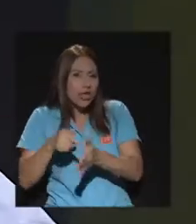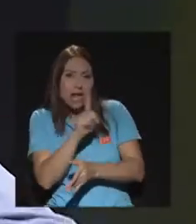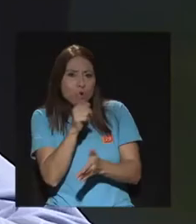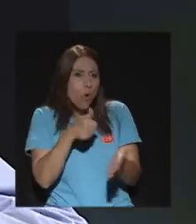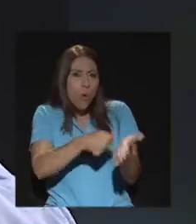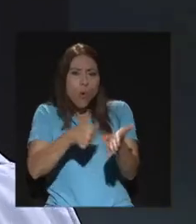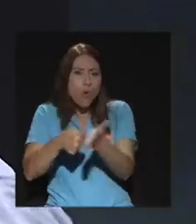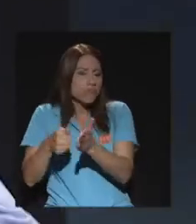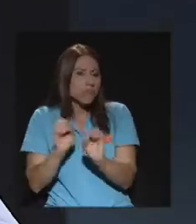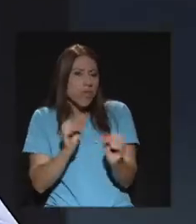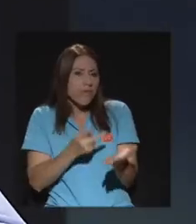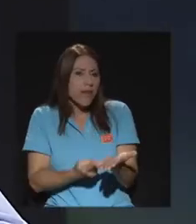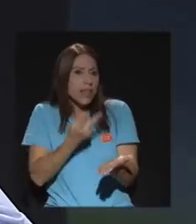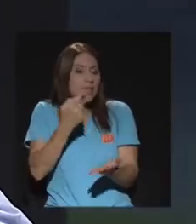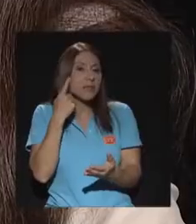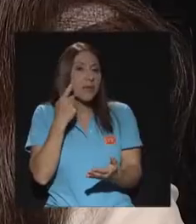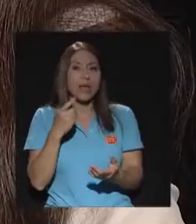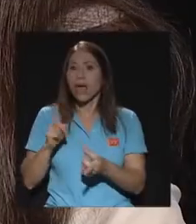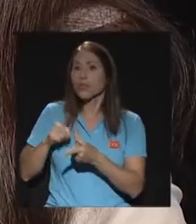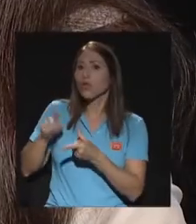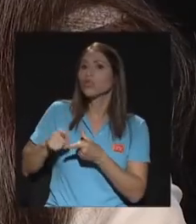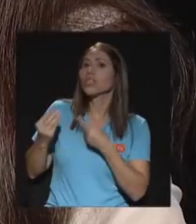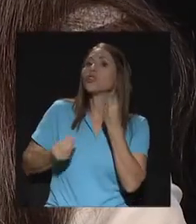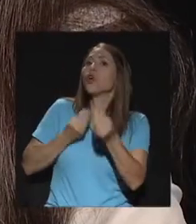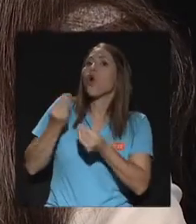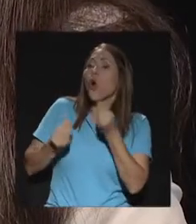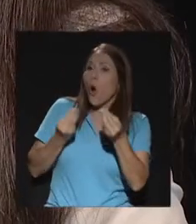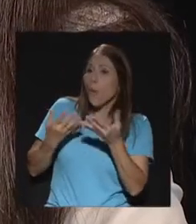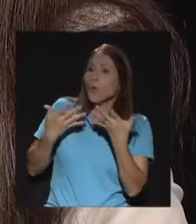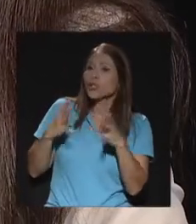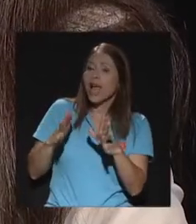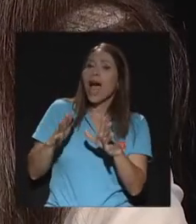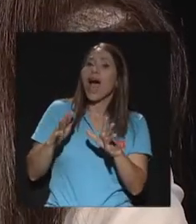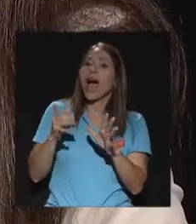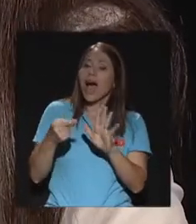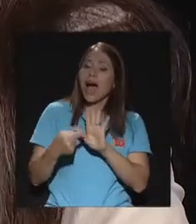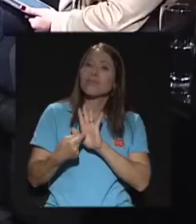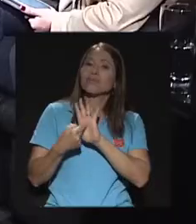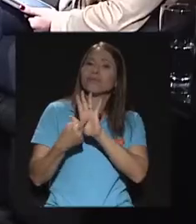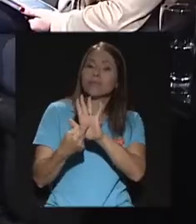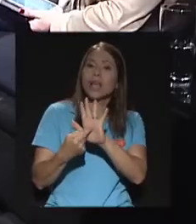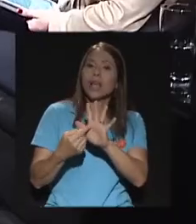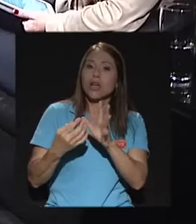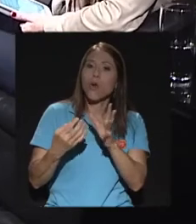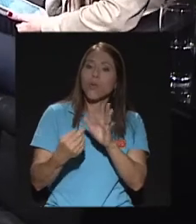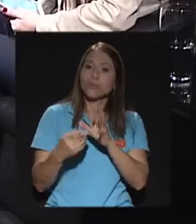Porque no es un ente. Entonces, ¿cómo ha salvado el voto? No. En decisiones que tomamos,